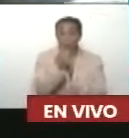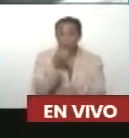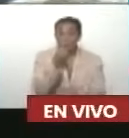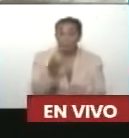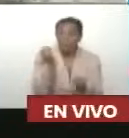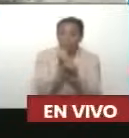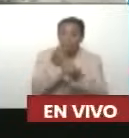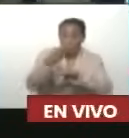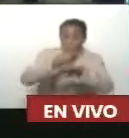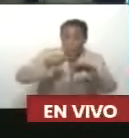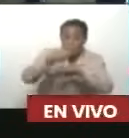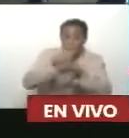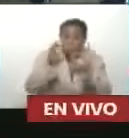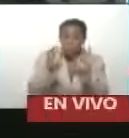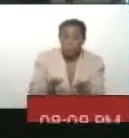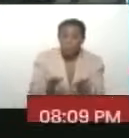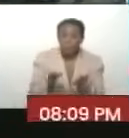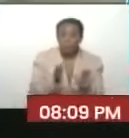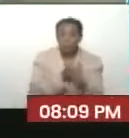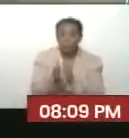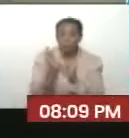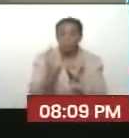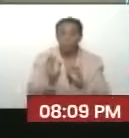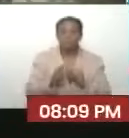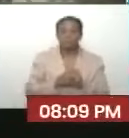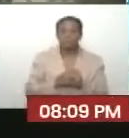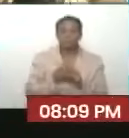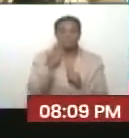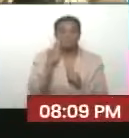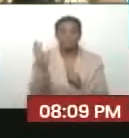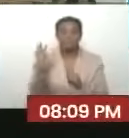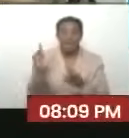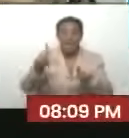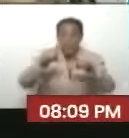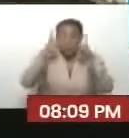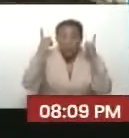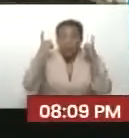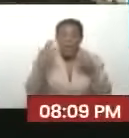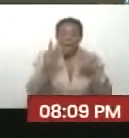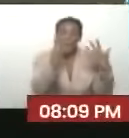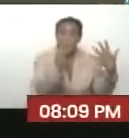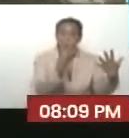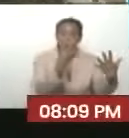gobierno está por encima del 70%, La Guaira llega al